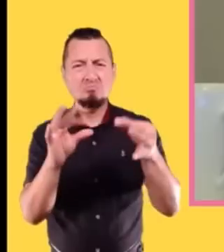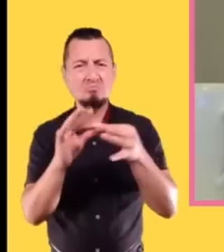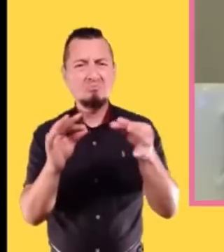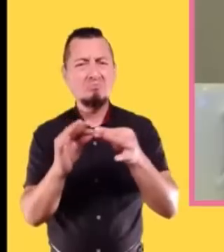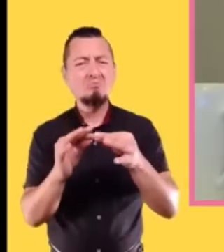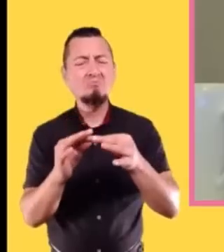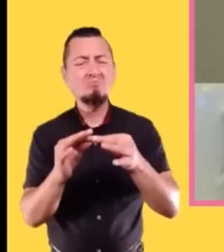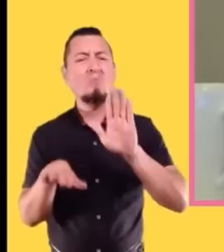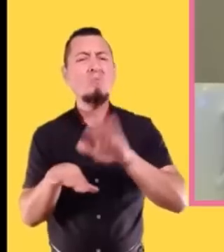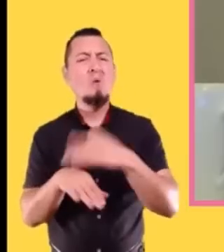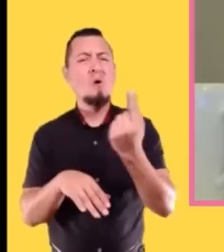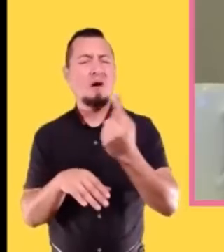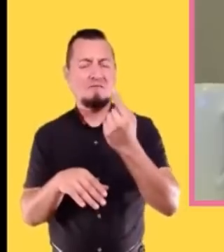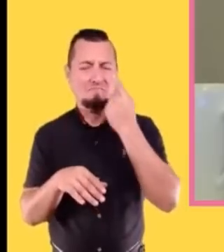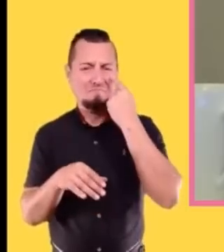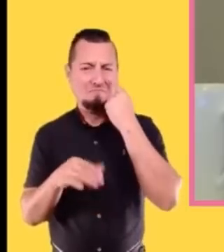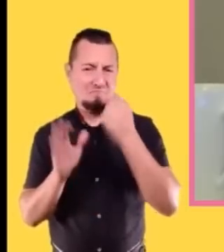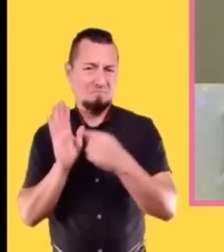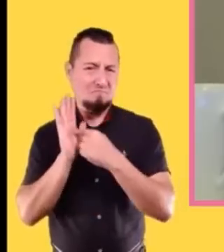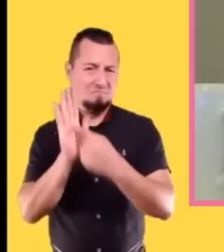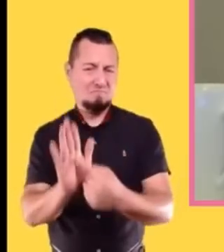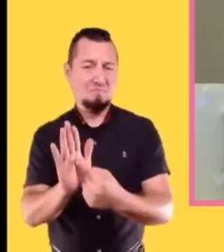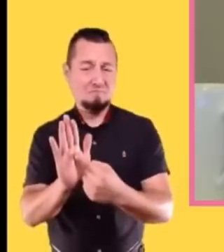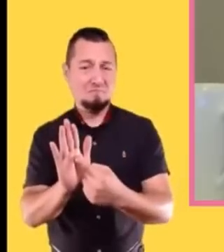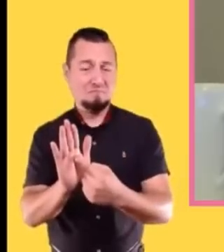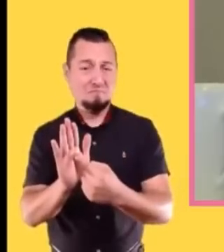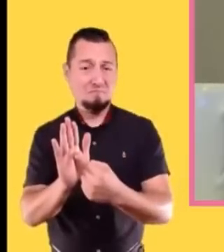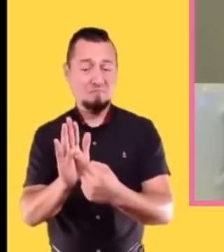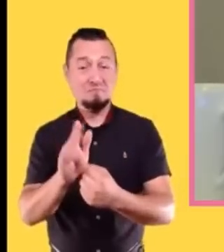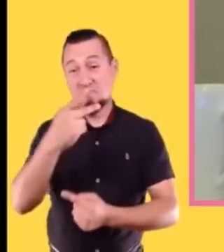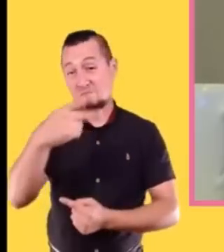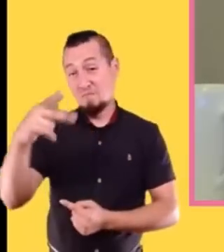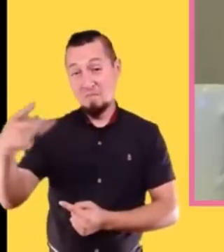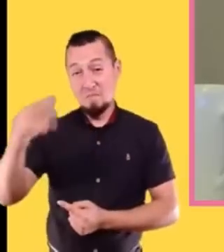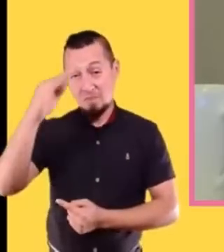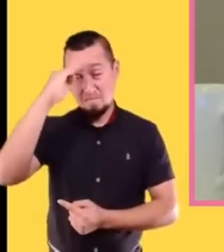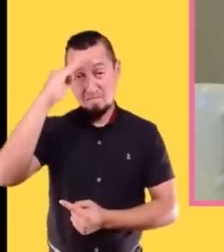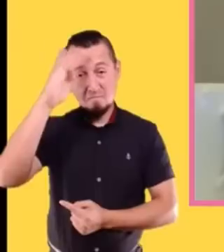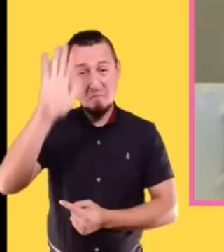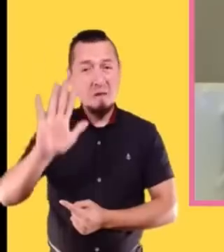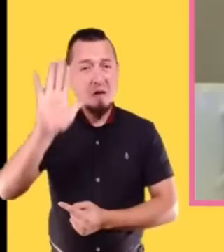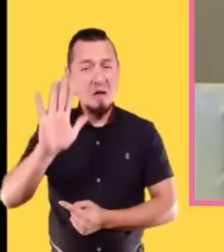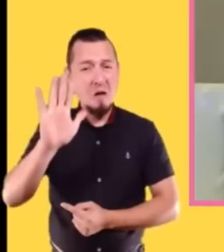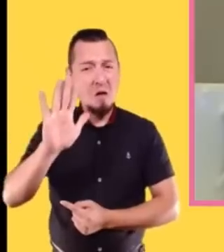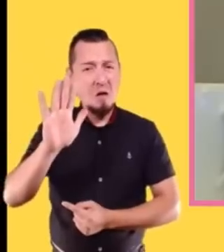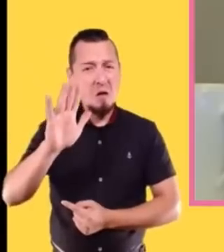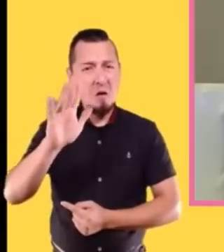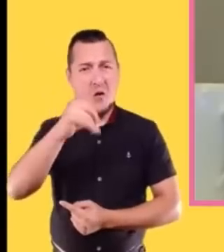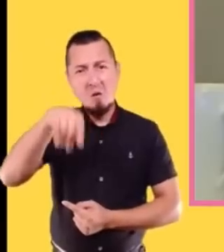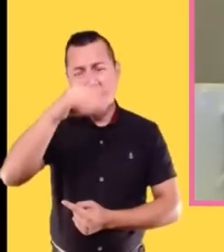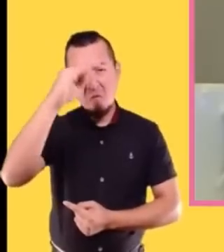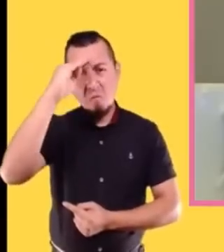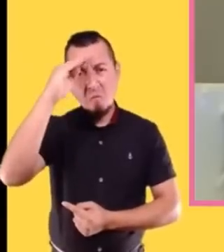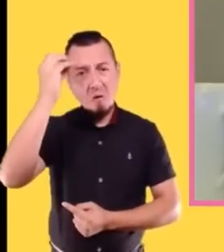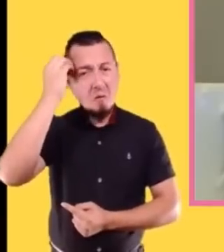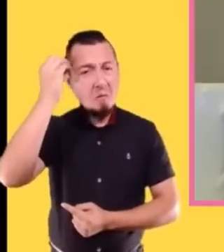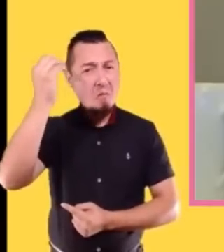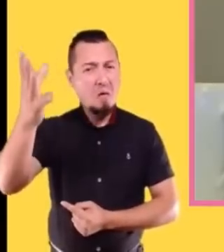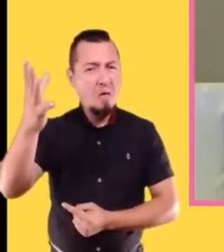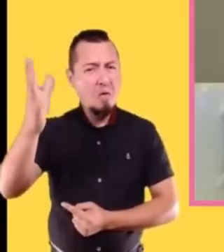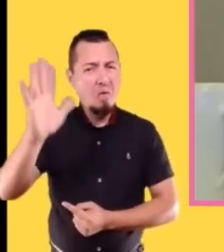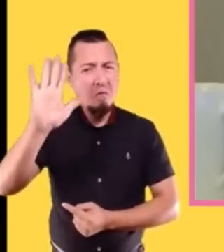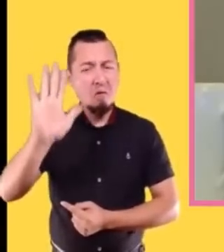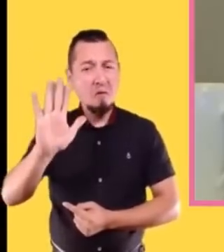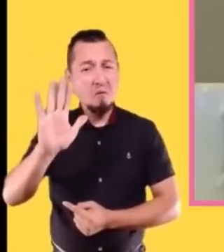qué. Primero, porque parece que se nos olvida, o hay a quien se le olvida, que el proceso para construir